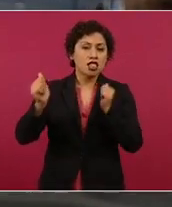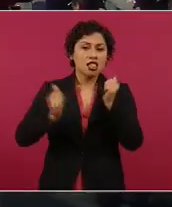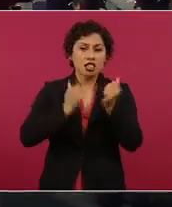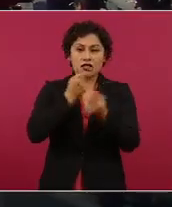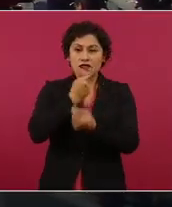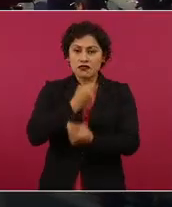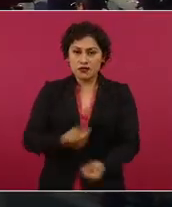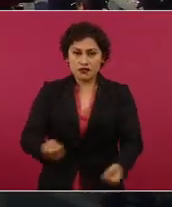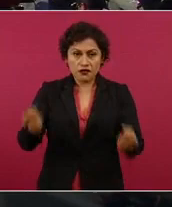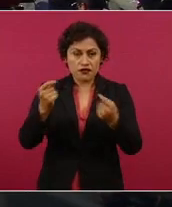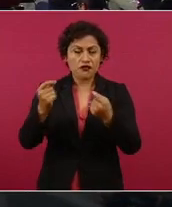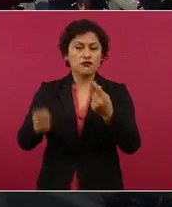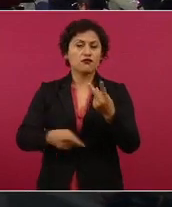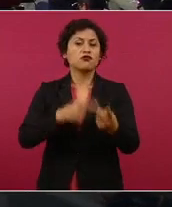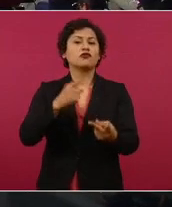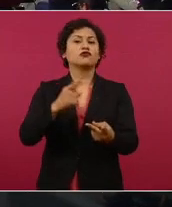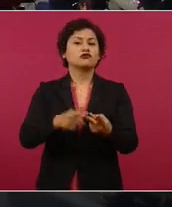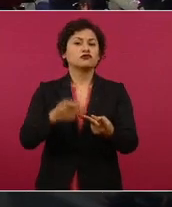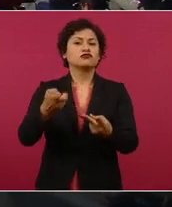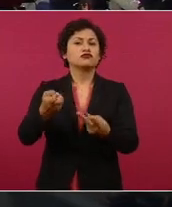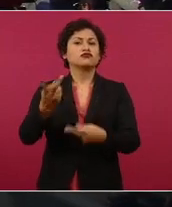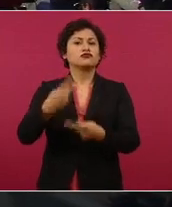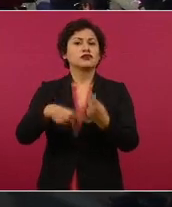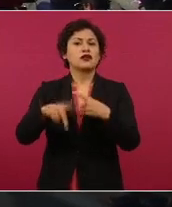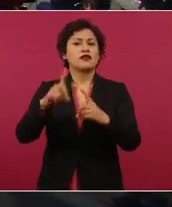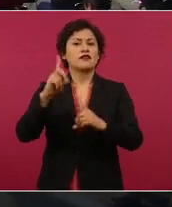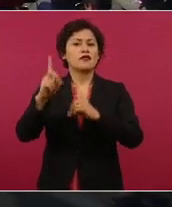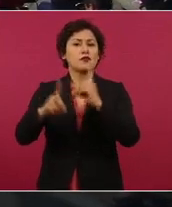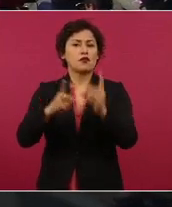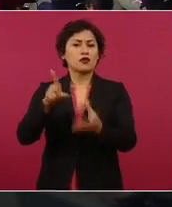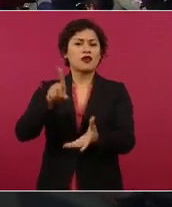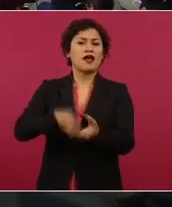deporte y en fuente de corrupción. Sí,